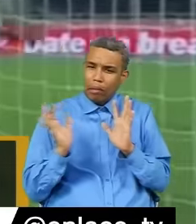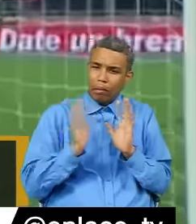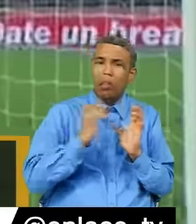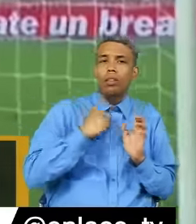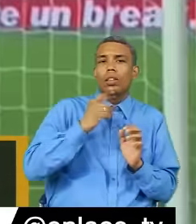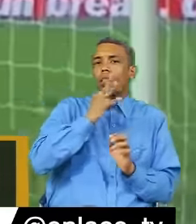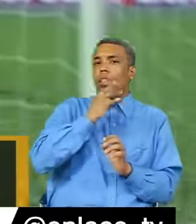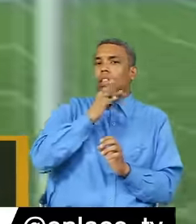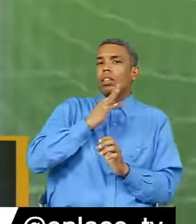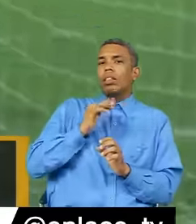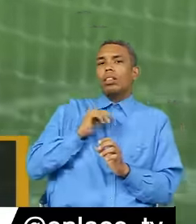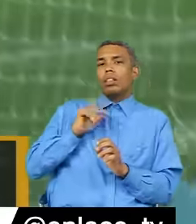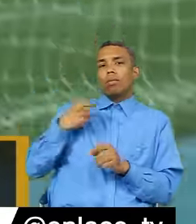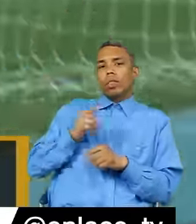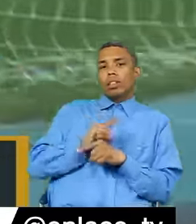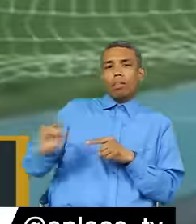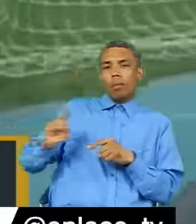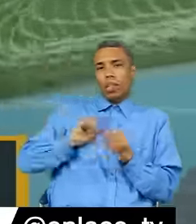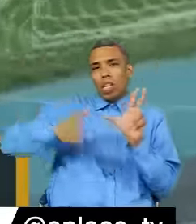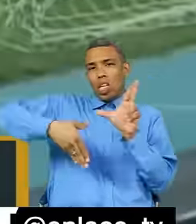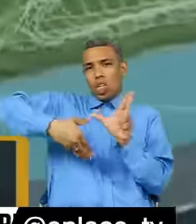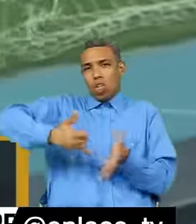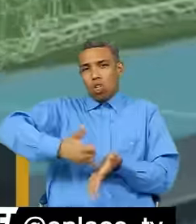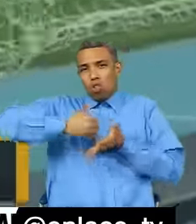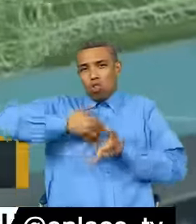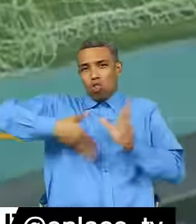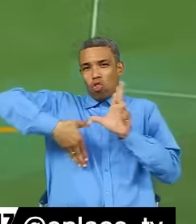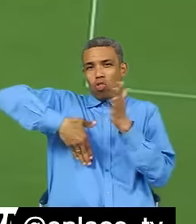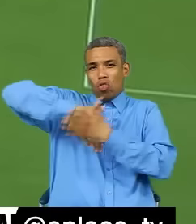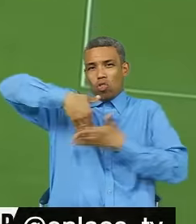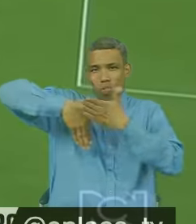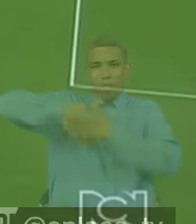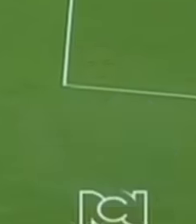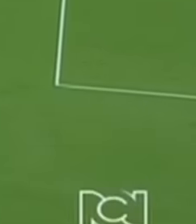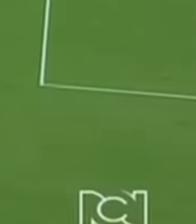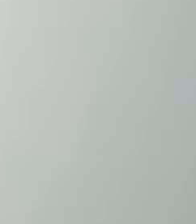Copa Suramericana y aplaza su juego ante Jaguares en el Estadio de Techo de Bogotá.